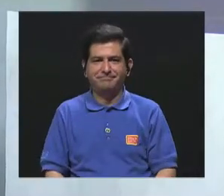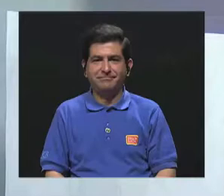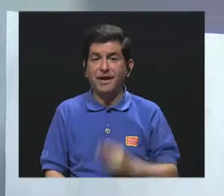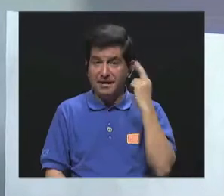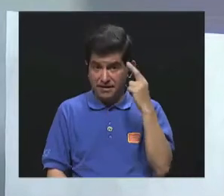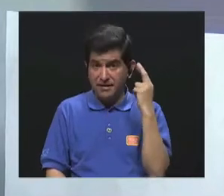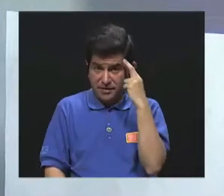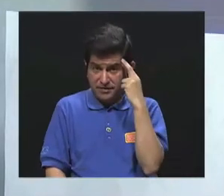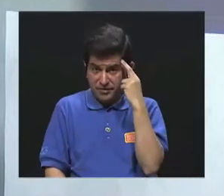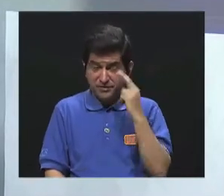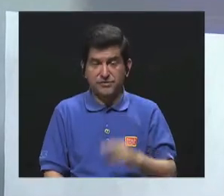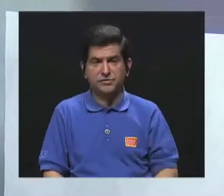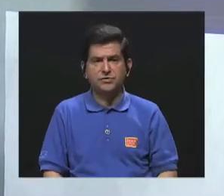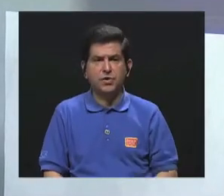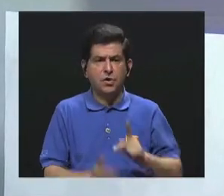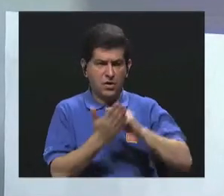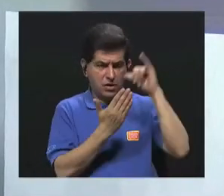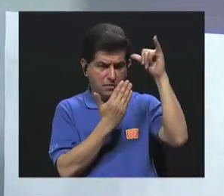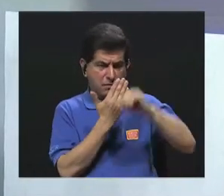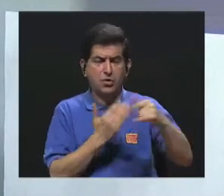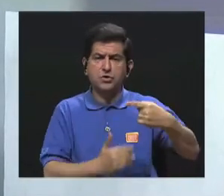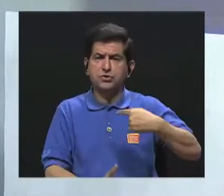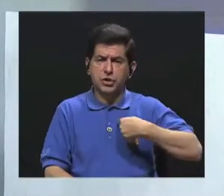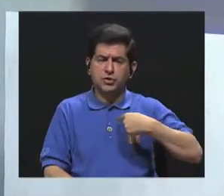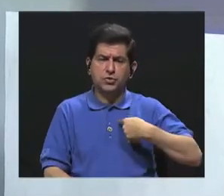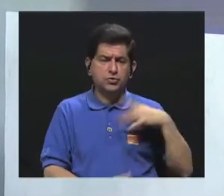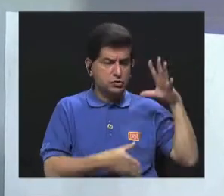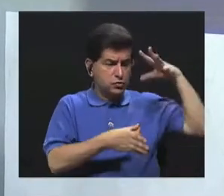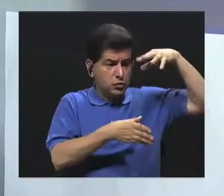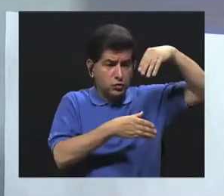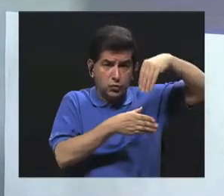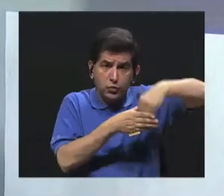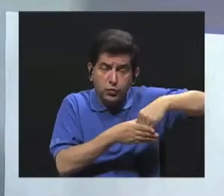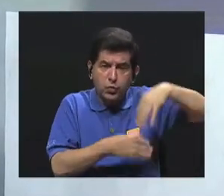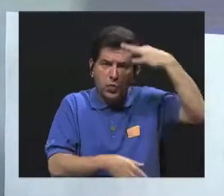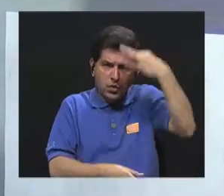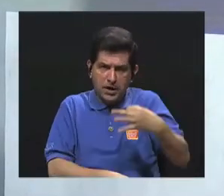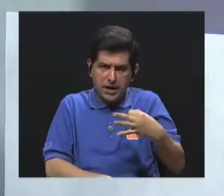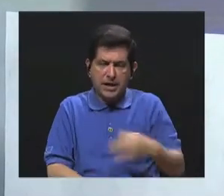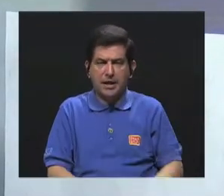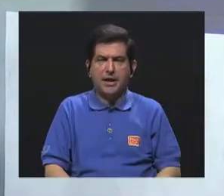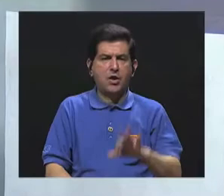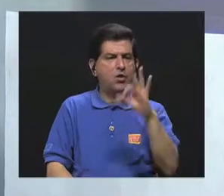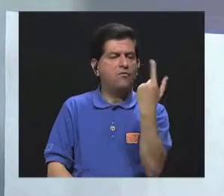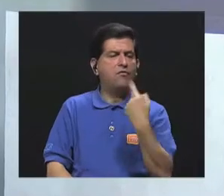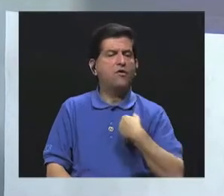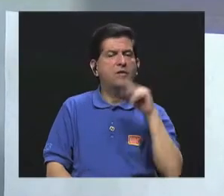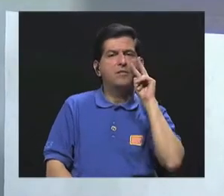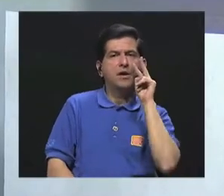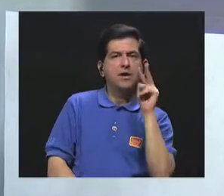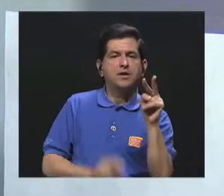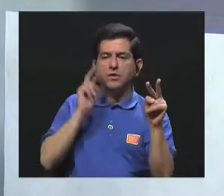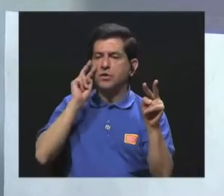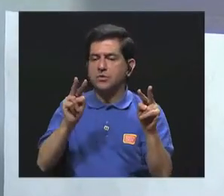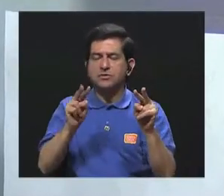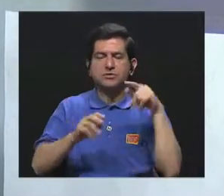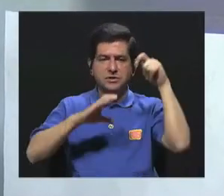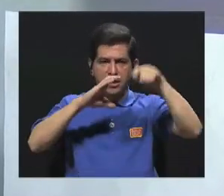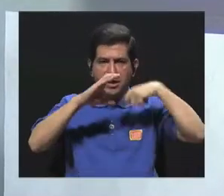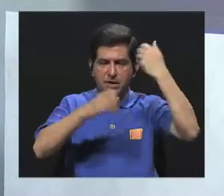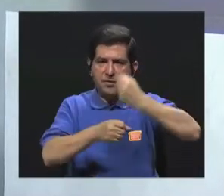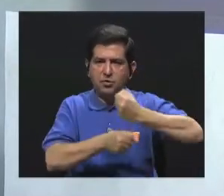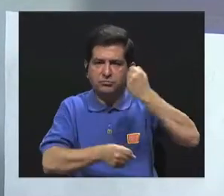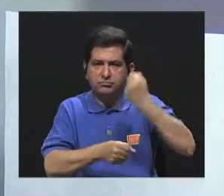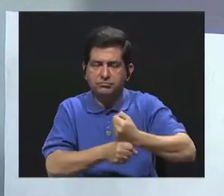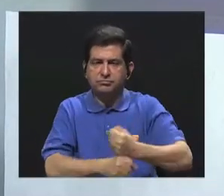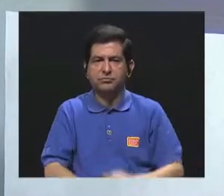Pues, por lo menos en los proyectos en los que yo me involucro, los que creo que me voy a involucrar, o la manera en la que yo veo hacer cine,